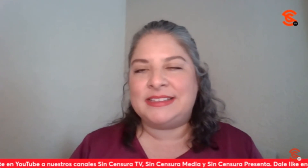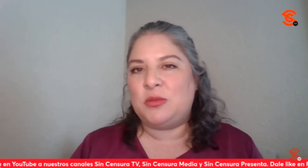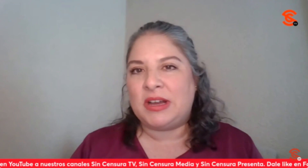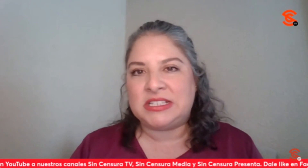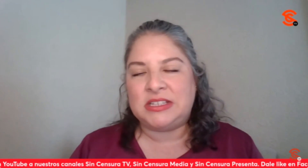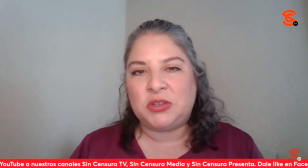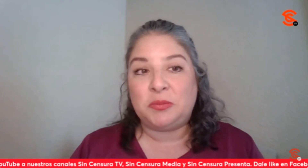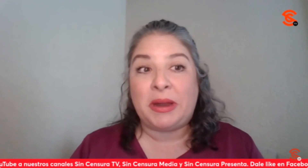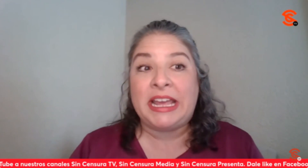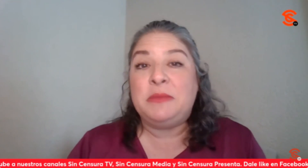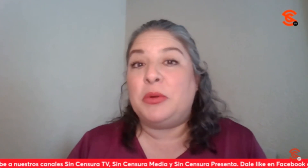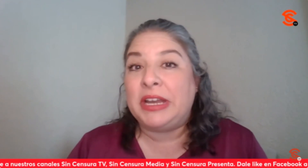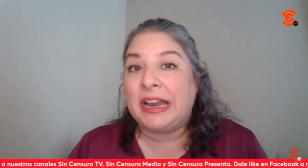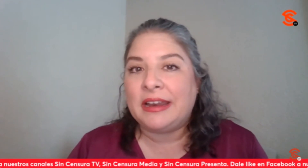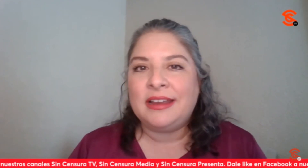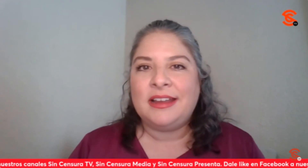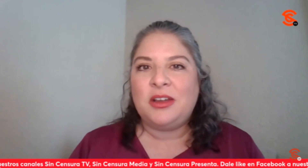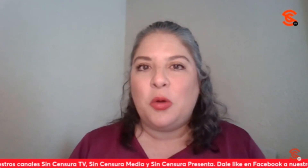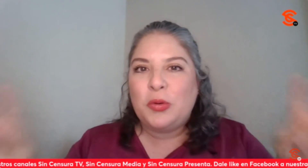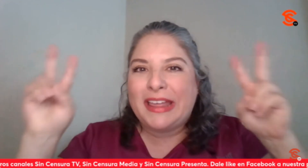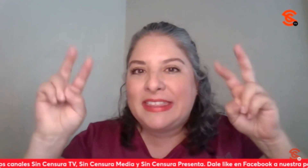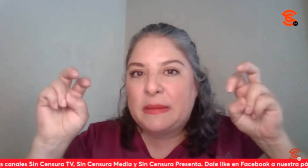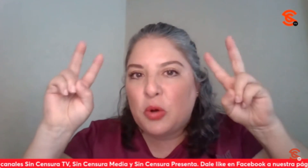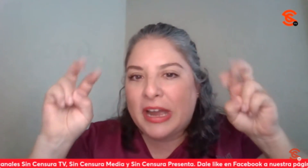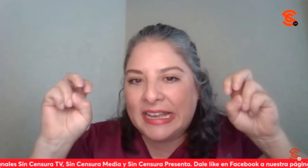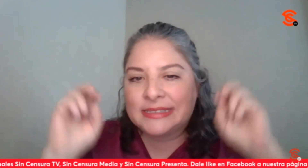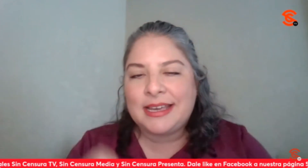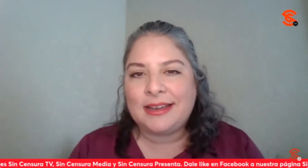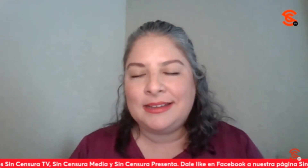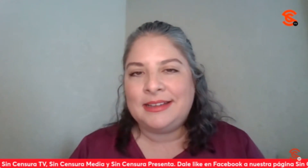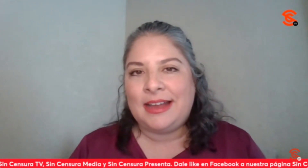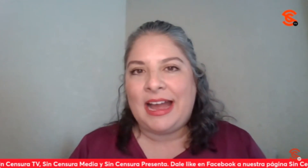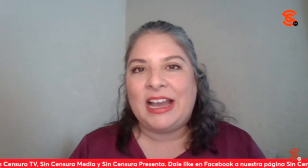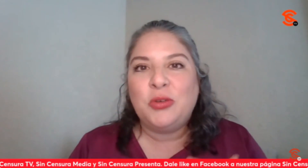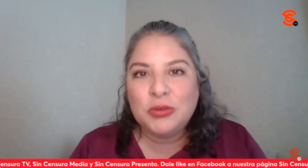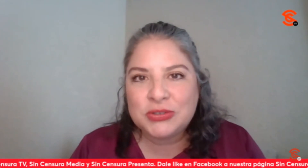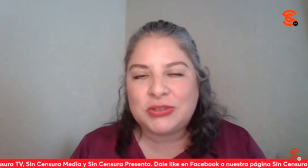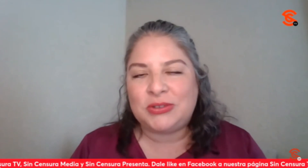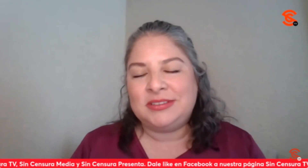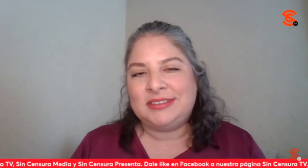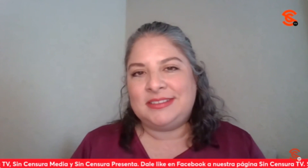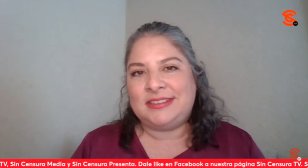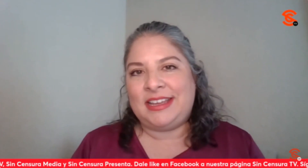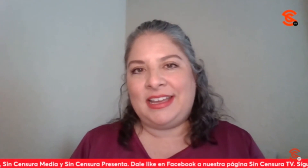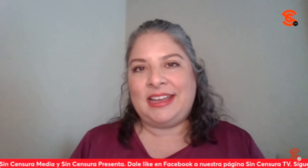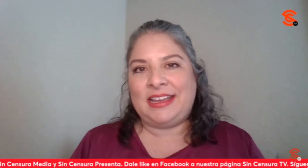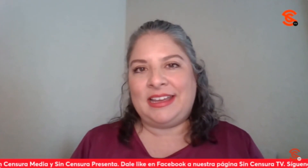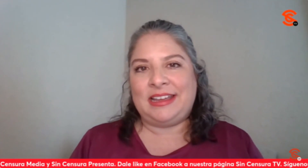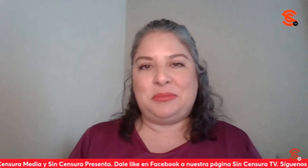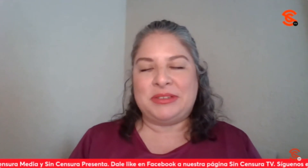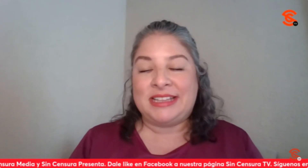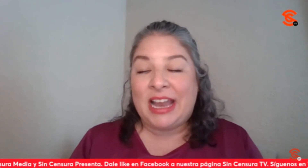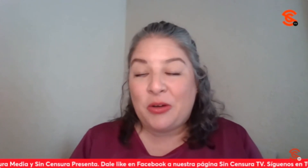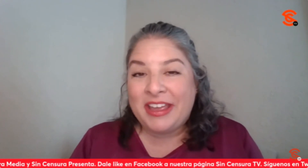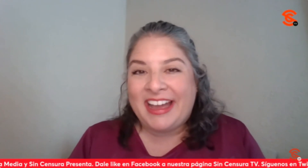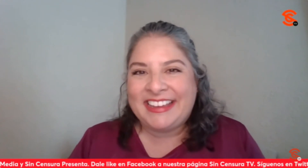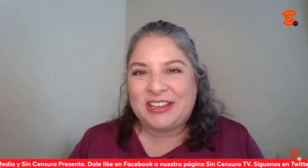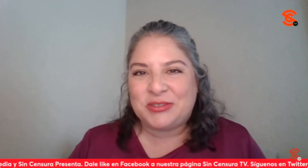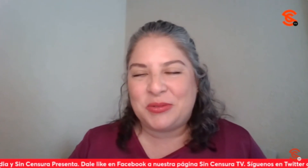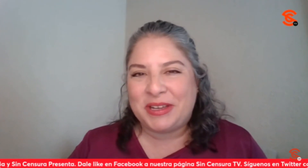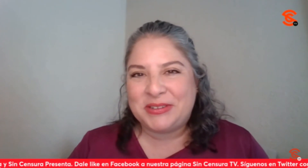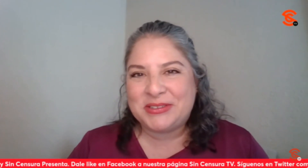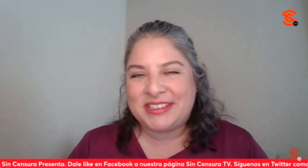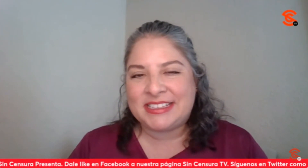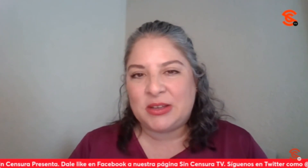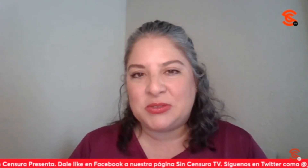OEA desde Washington para imponer una democracia al gusto de pues de la OEA y